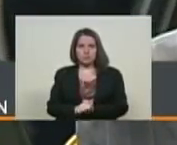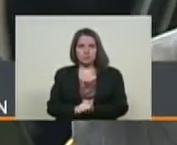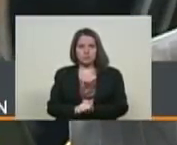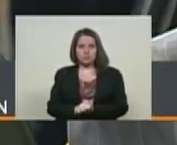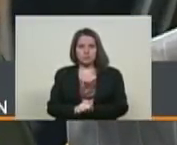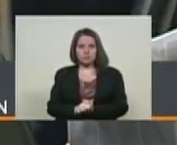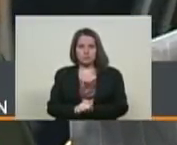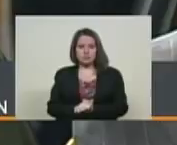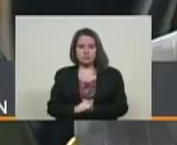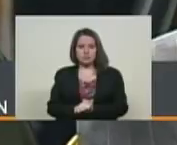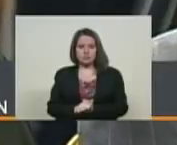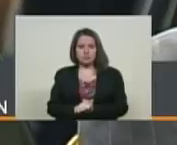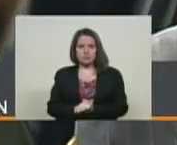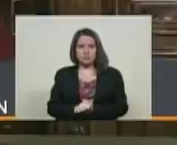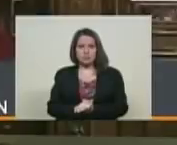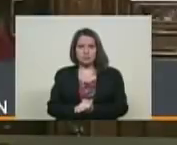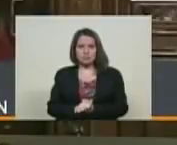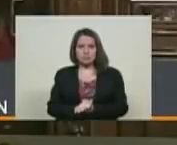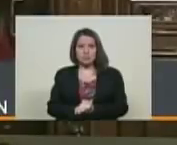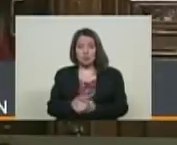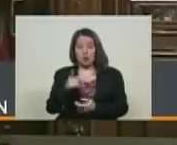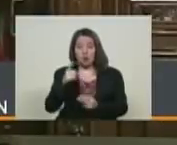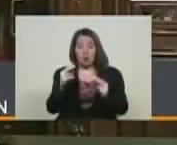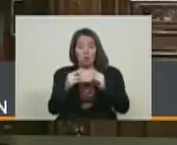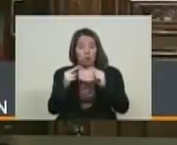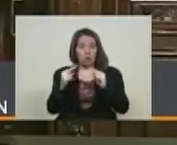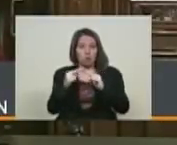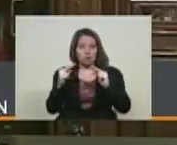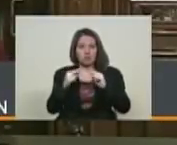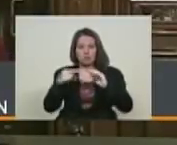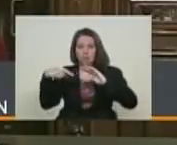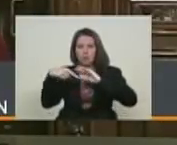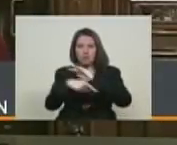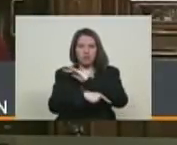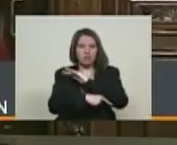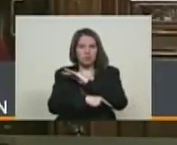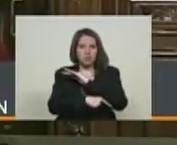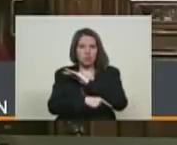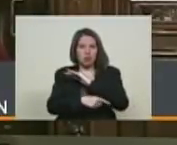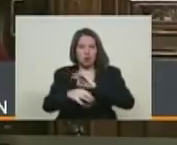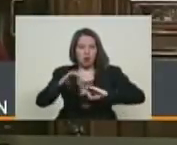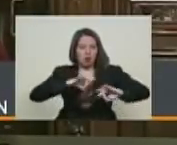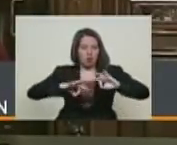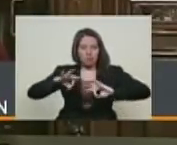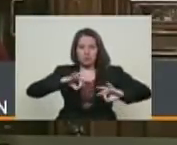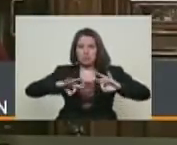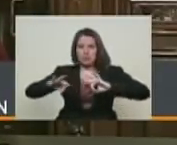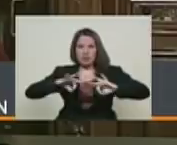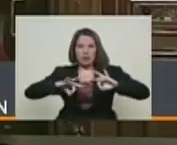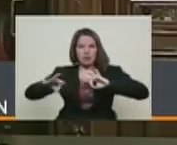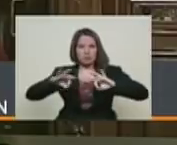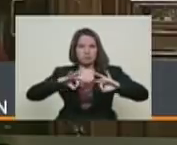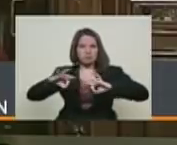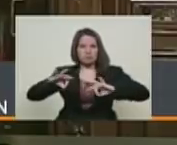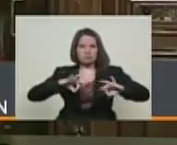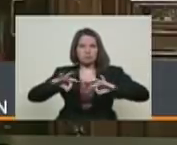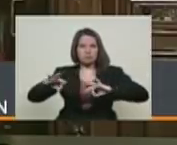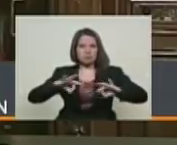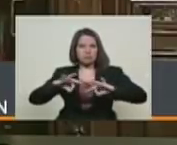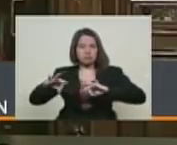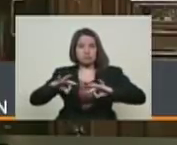verdaderamente nos salvamos. Y cuando uno conoce a profundidad cómo se prepararon estos